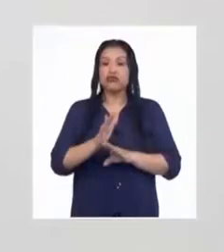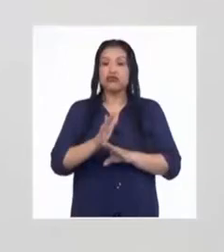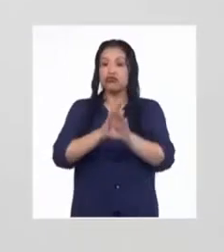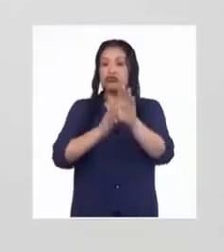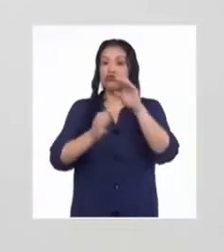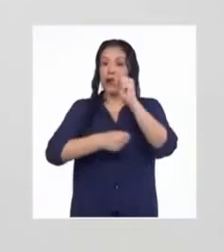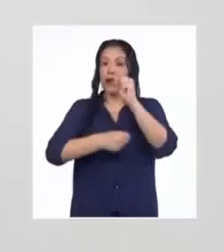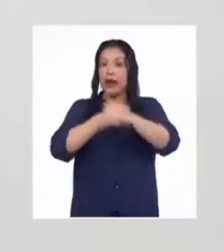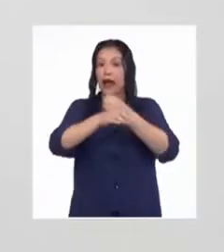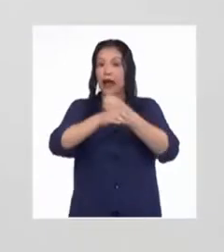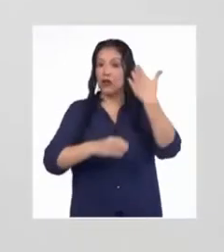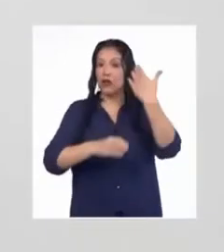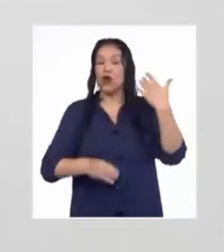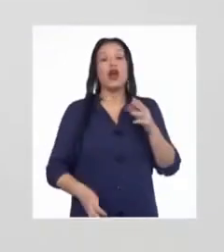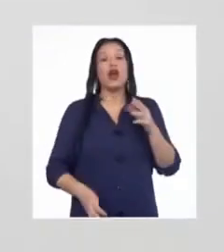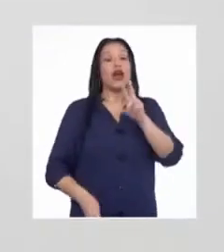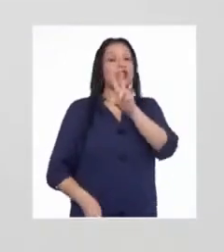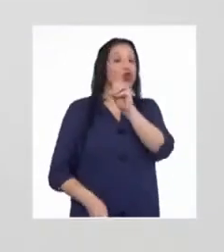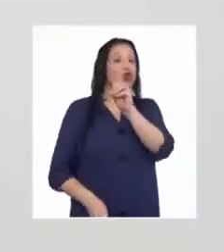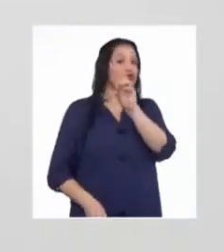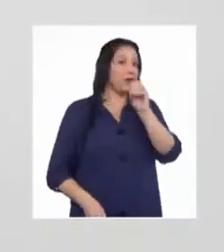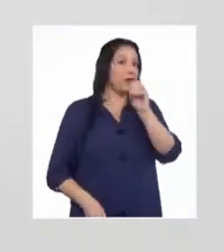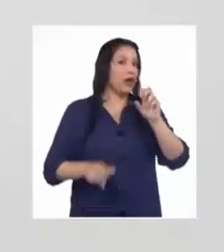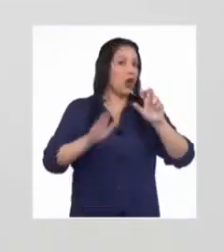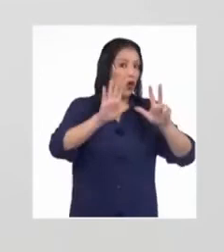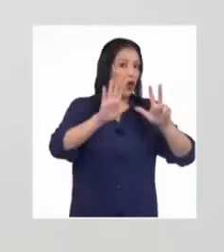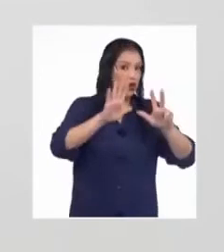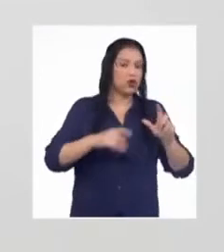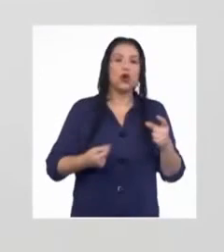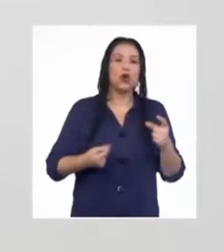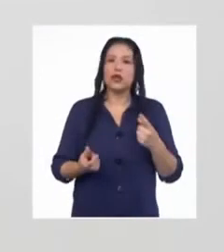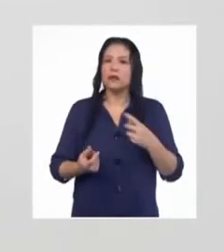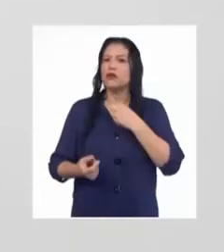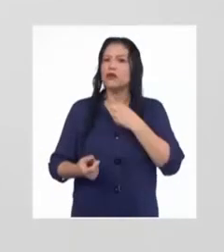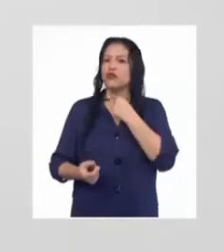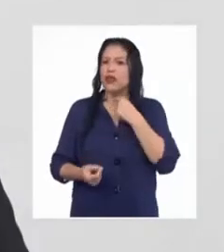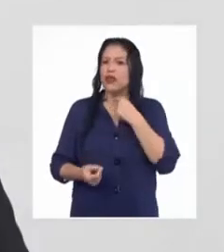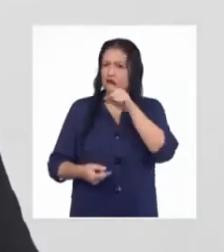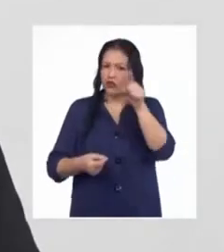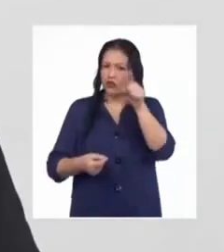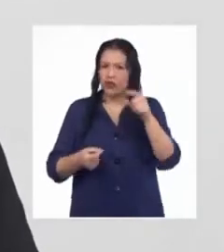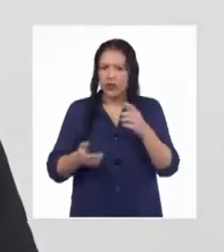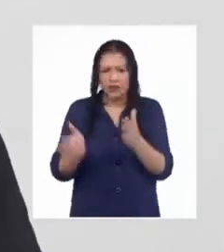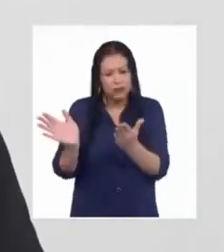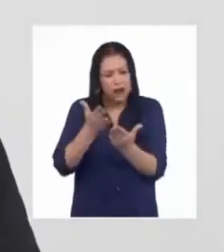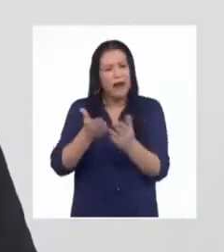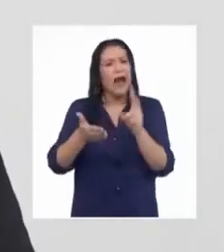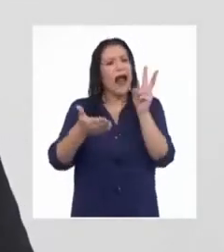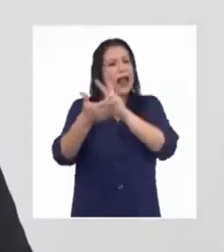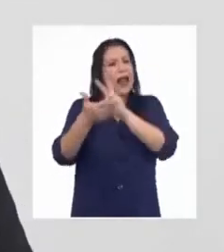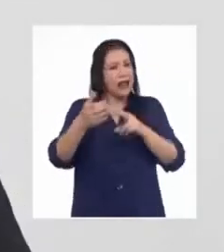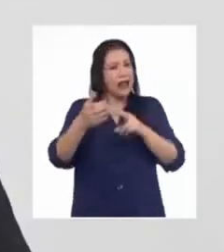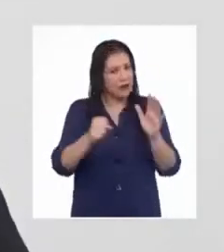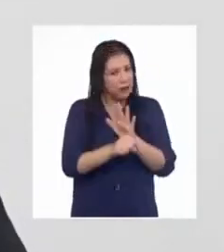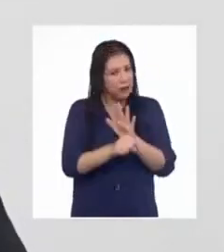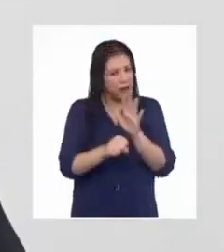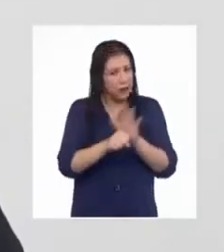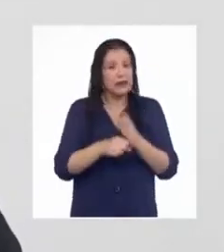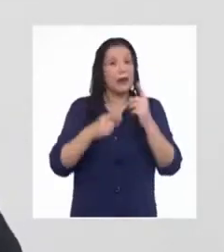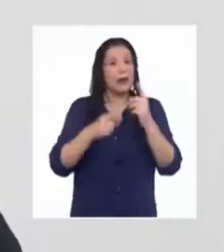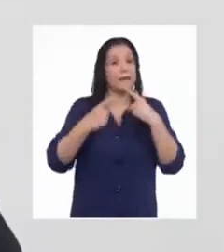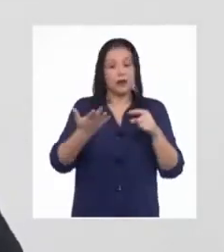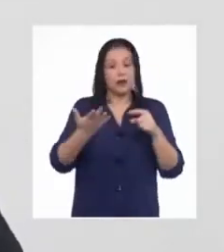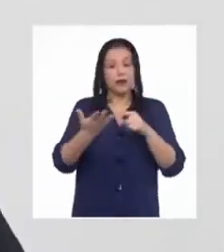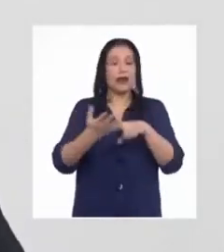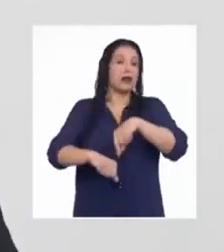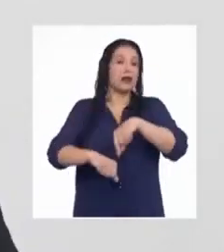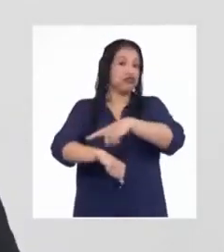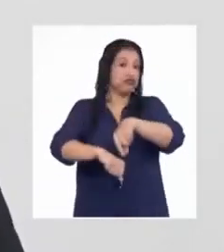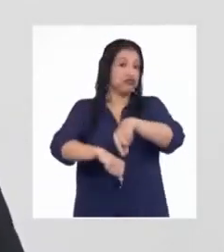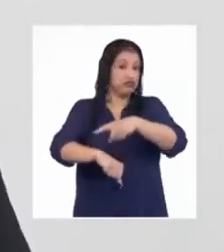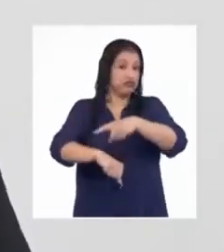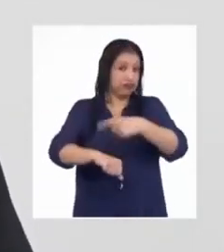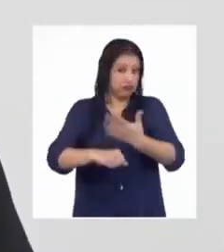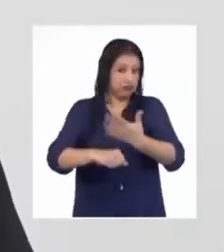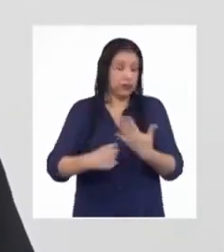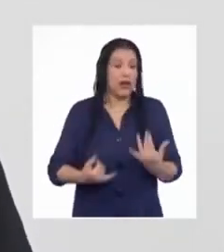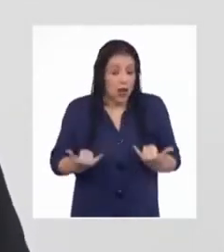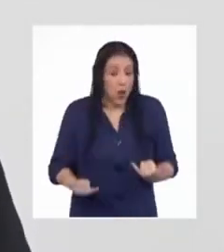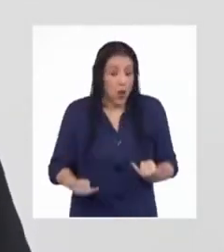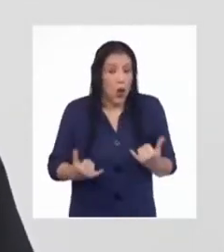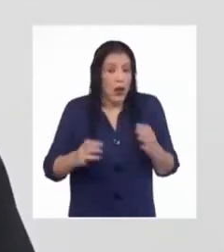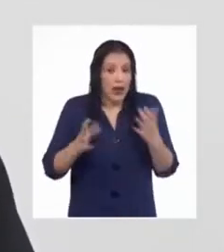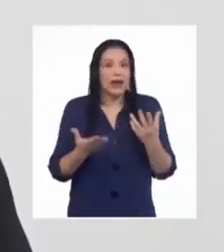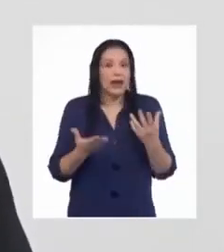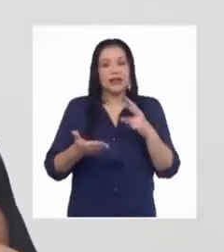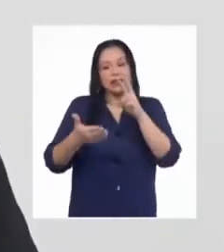2008. Sí, y me encantaría que lo puedan leer completo, pero para evitar que nos falte el tiempo, durante el